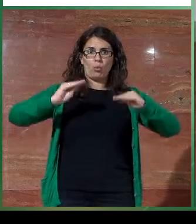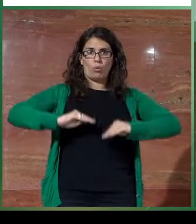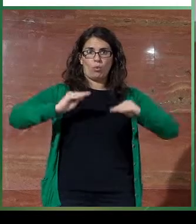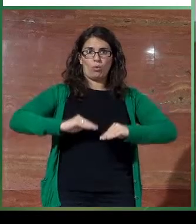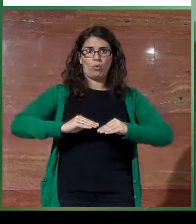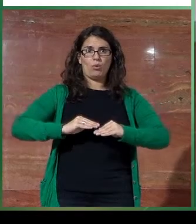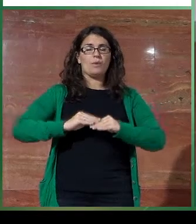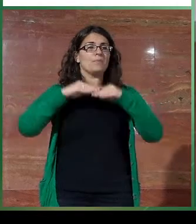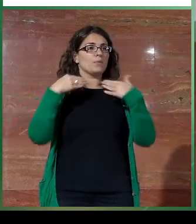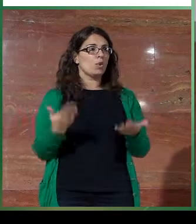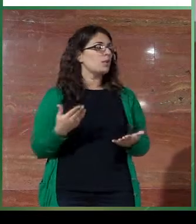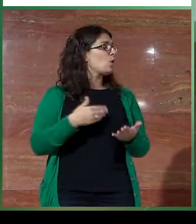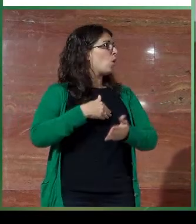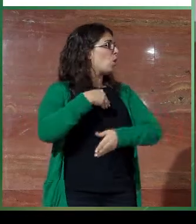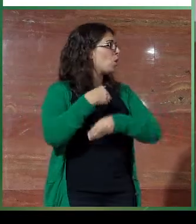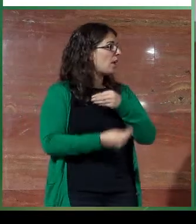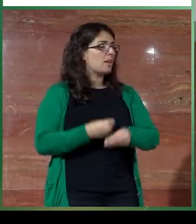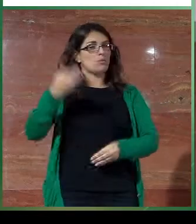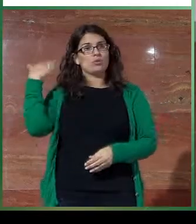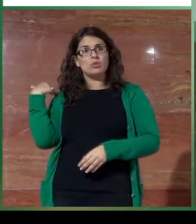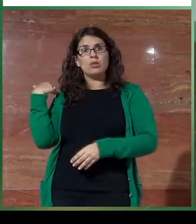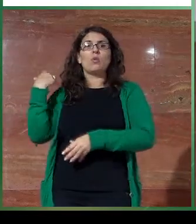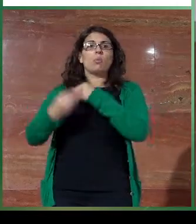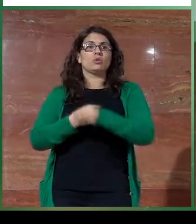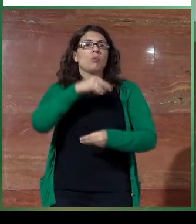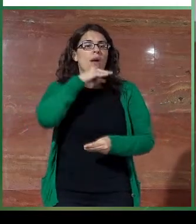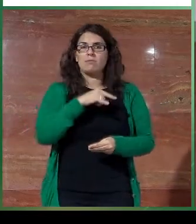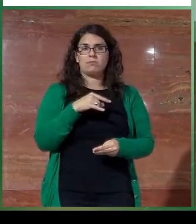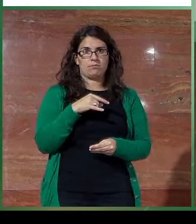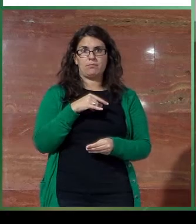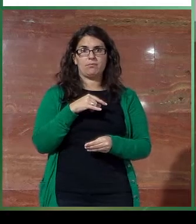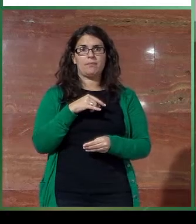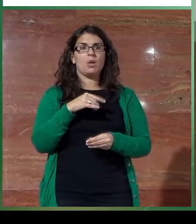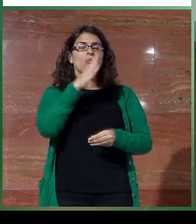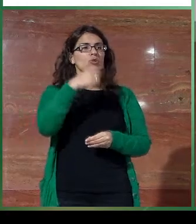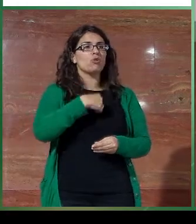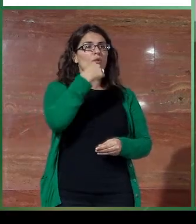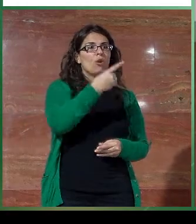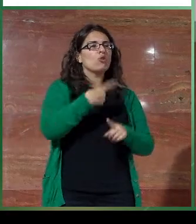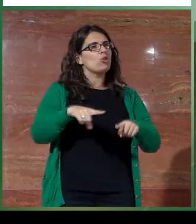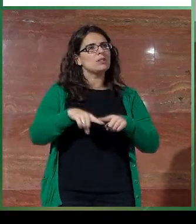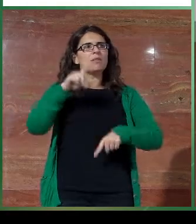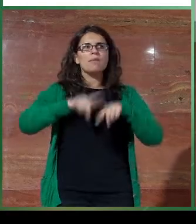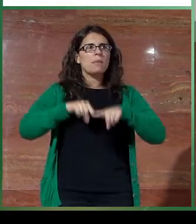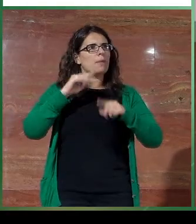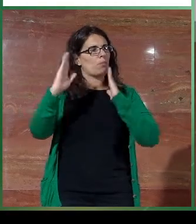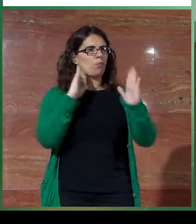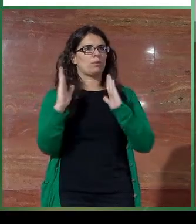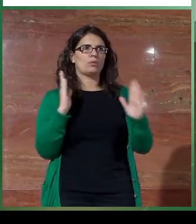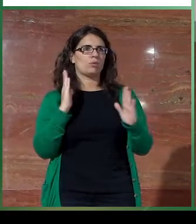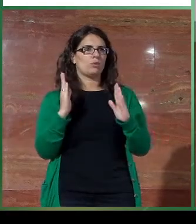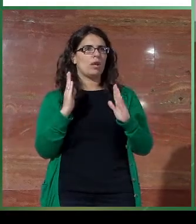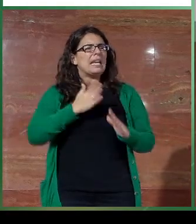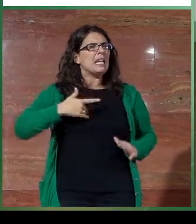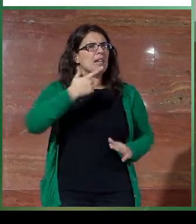ahora, dentro de 5 o 10 años, lo habremos hecho mal. Por eso digo que las cosas hay que entenderlas en su momento, lo cual no quiere decir